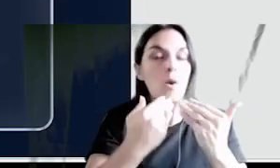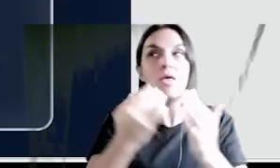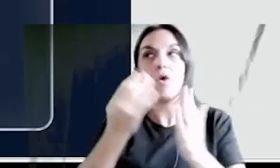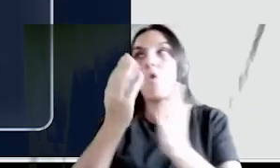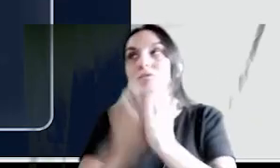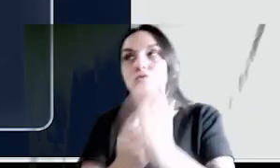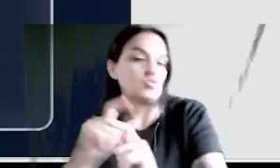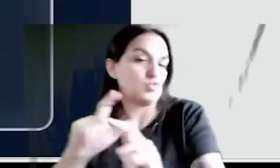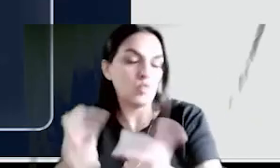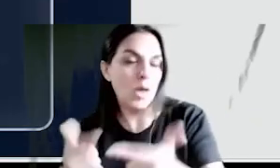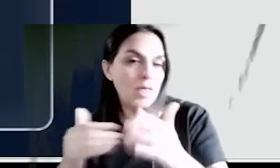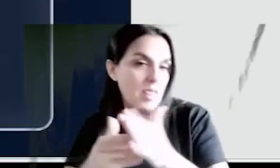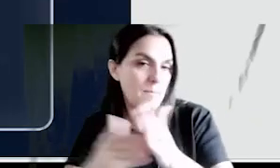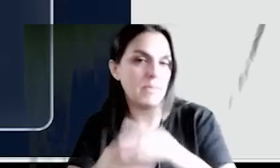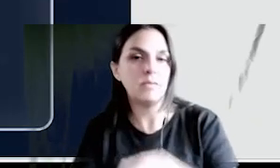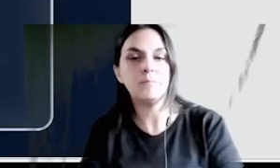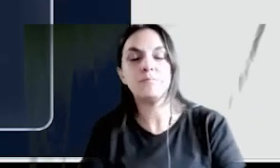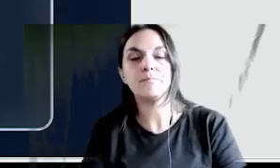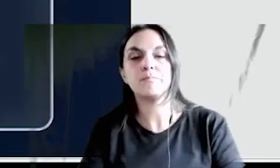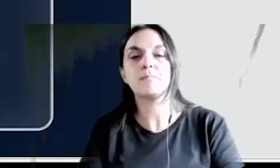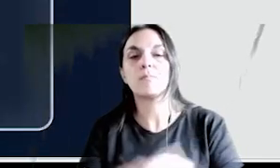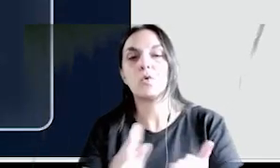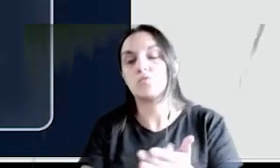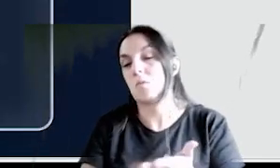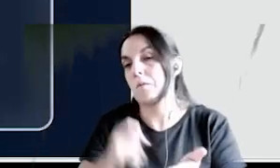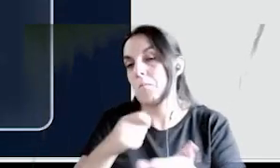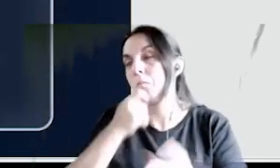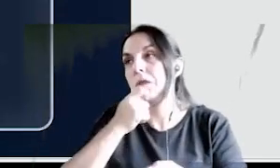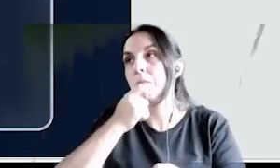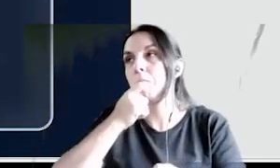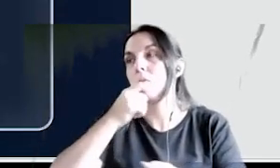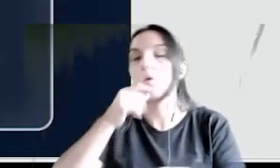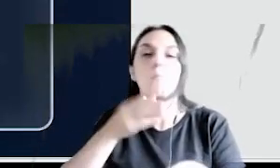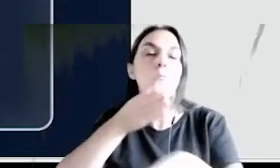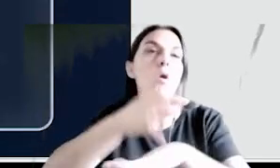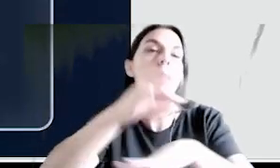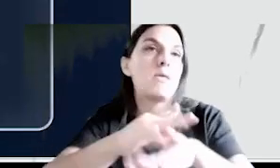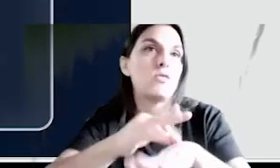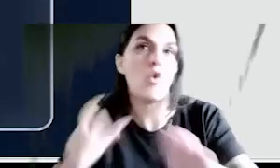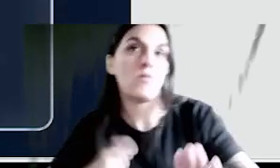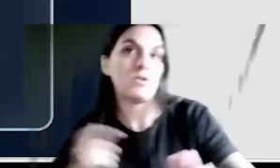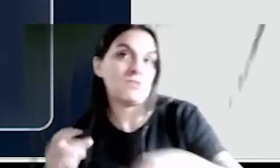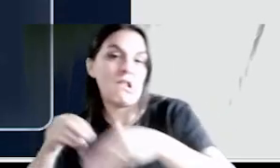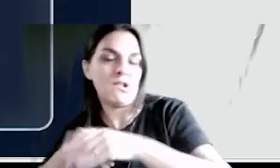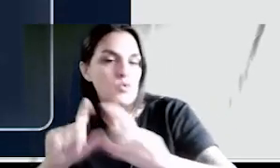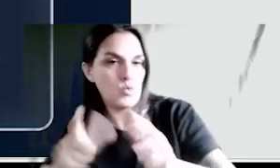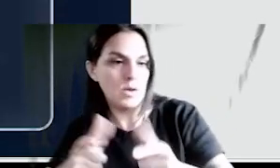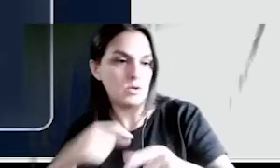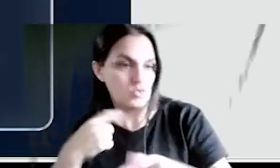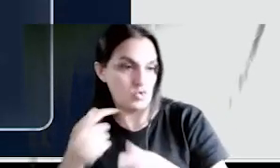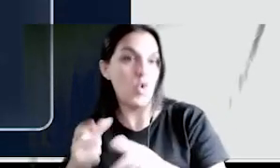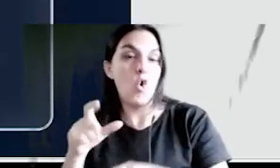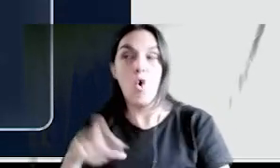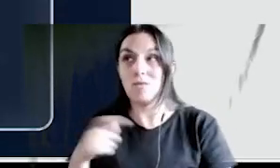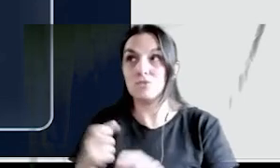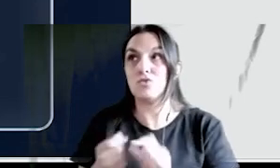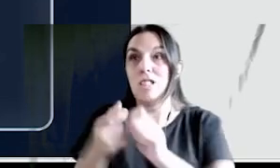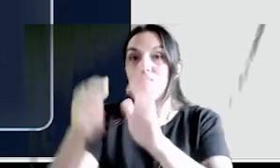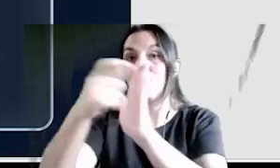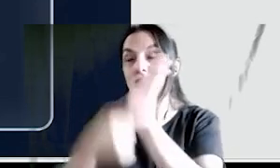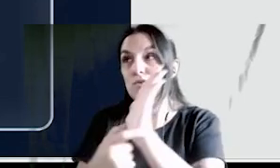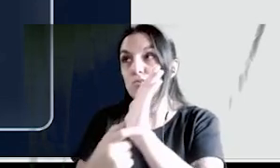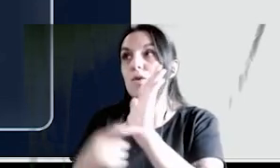fíjense que en el caso de honorarios, si yo voy a un médico que no me cubre mi obra social, la factura la presento en la obra social, me reintegra una